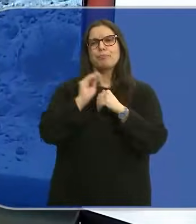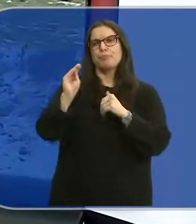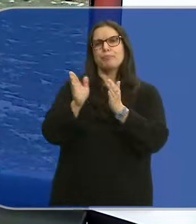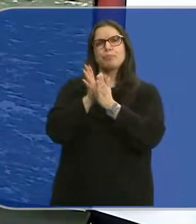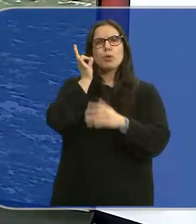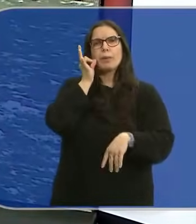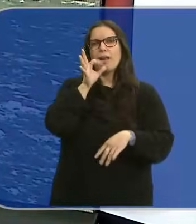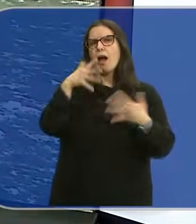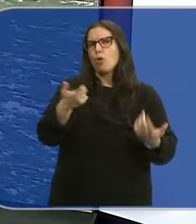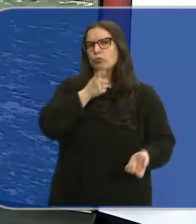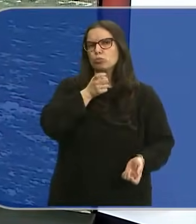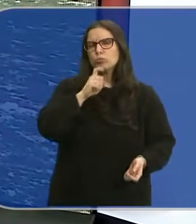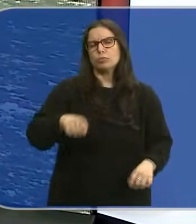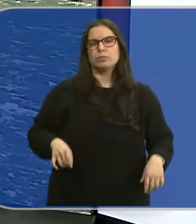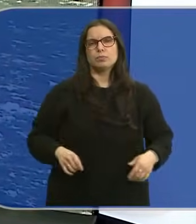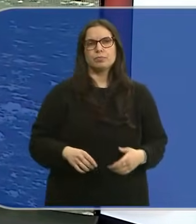es la última hora?